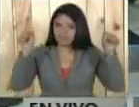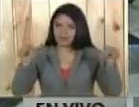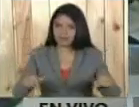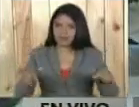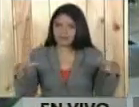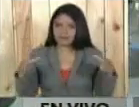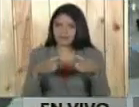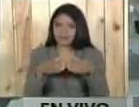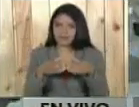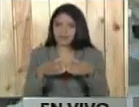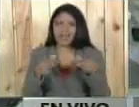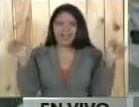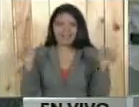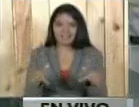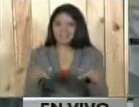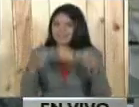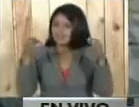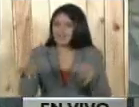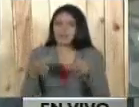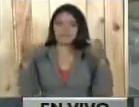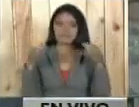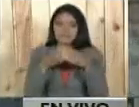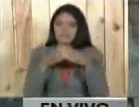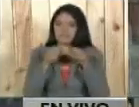Nos instalemos en sesión permanente